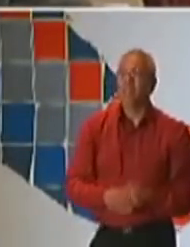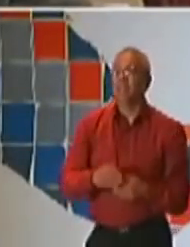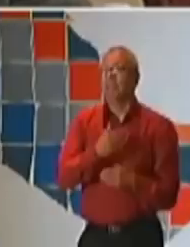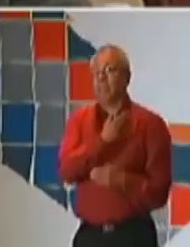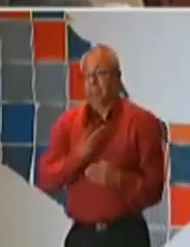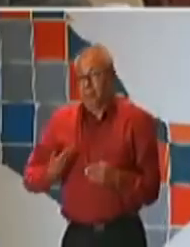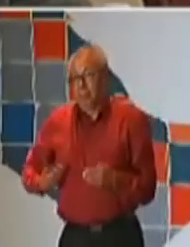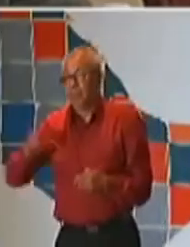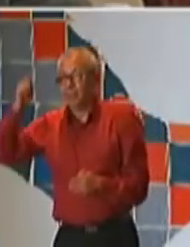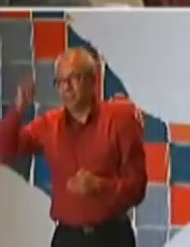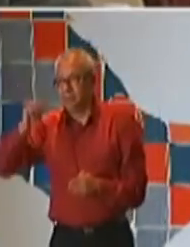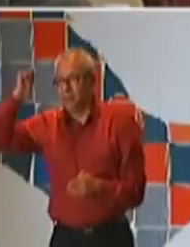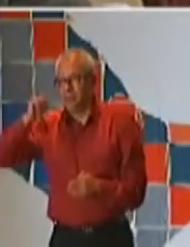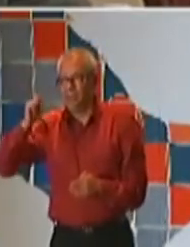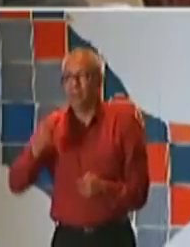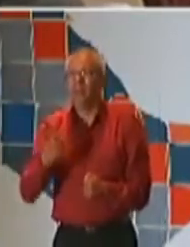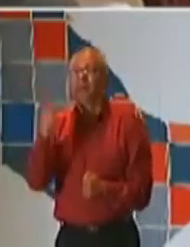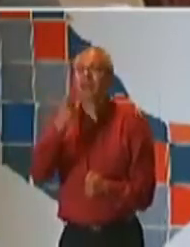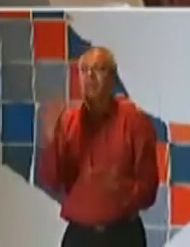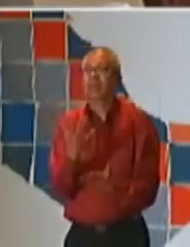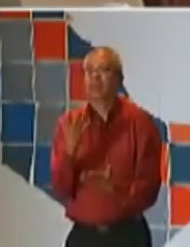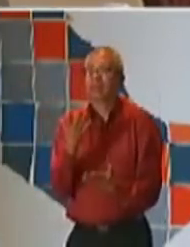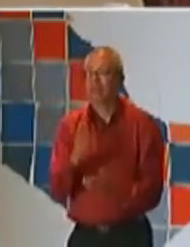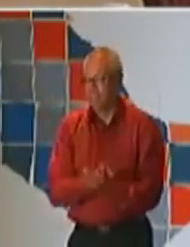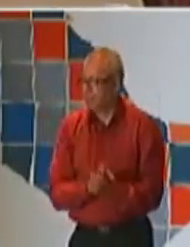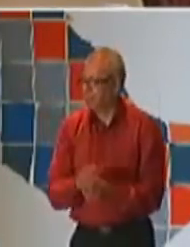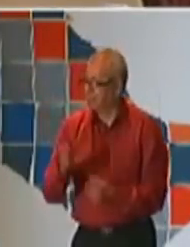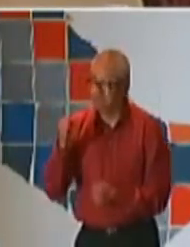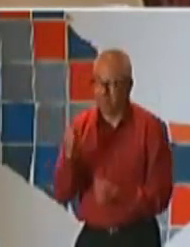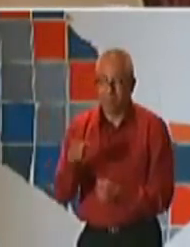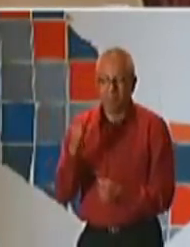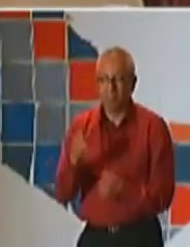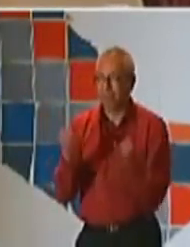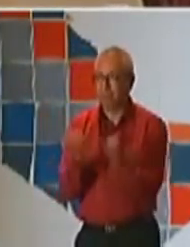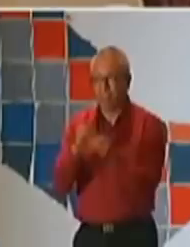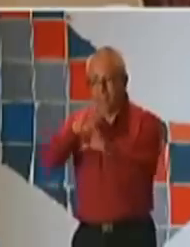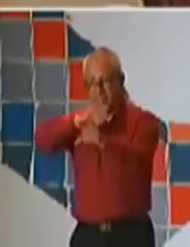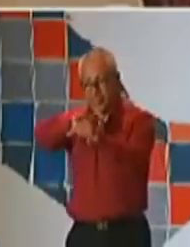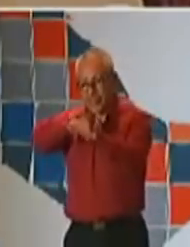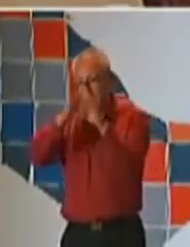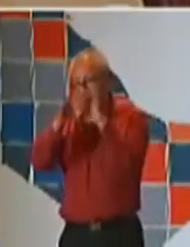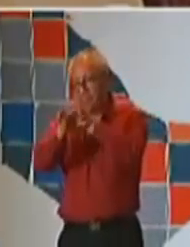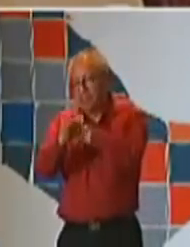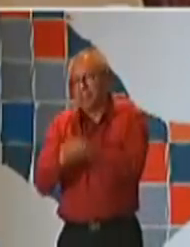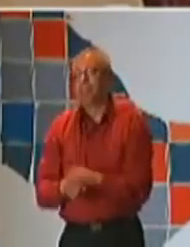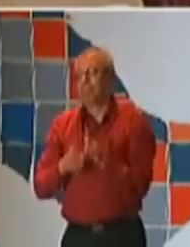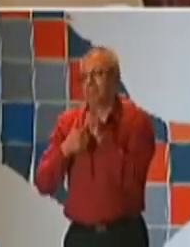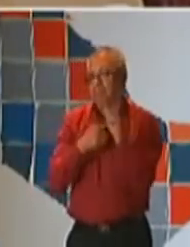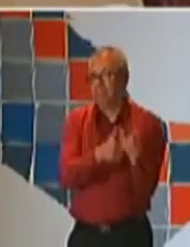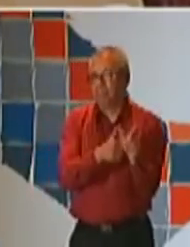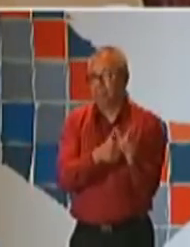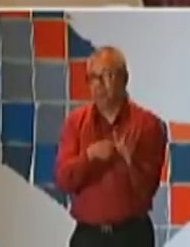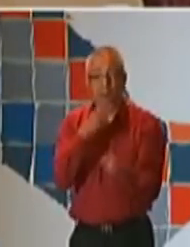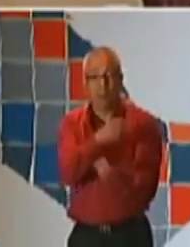cobra por predicar la esclavitud pero el principal director ejecutivo de General Electric lo dice